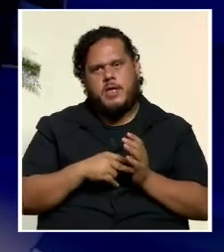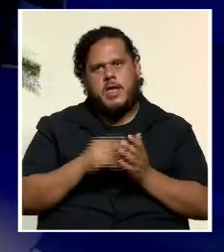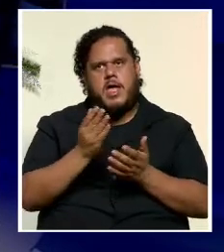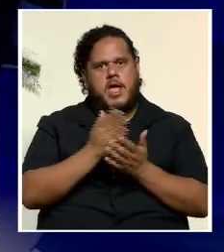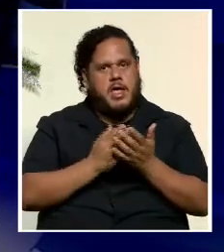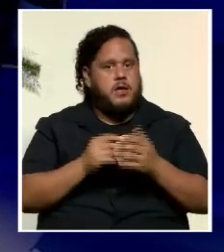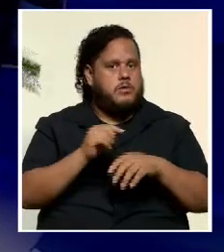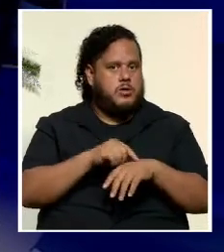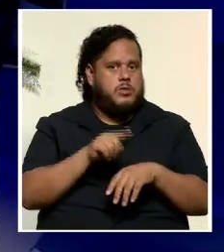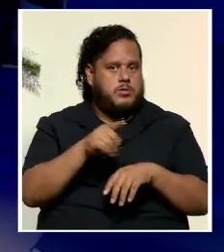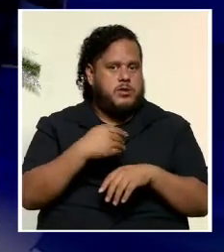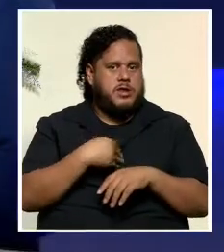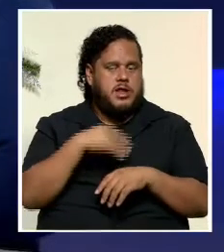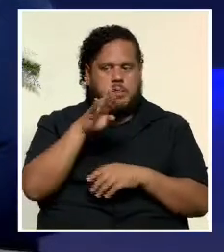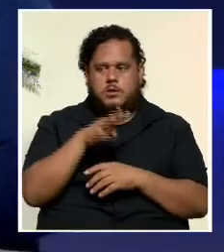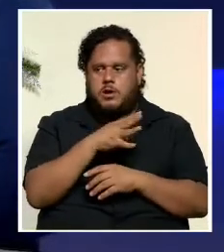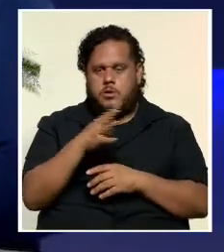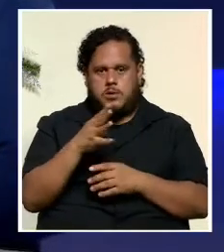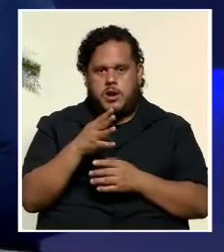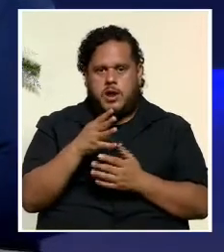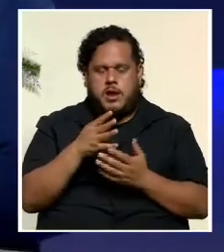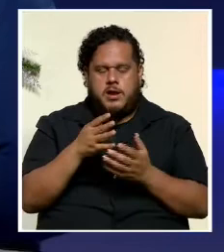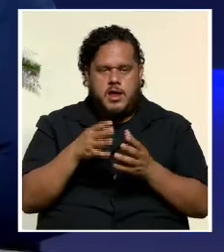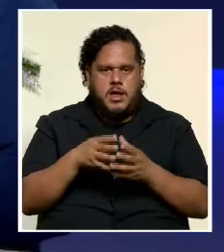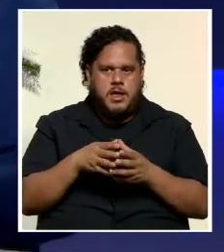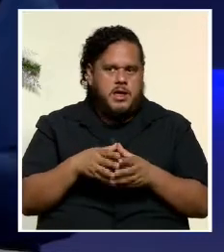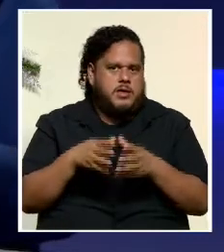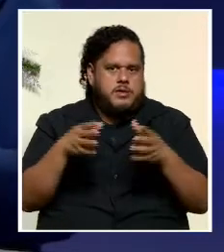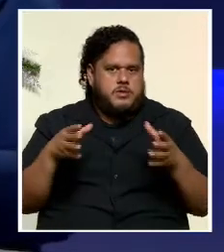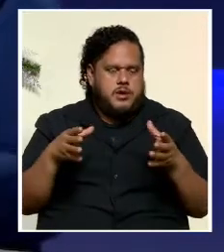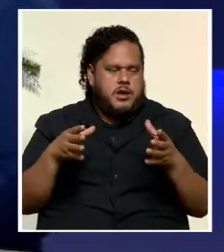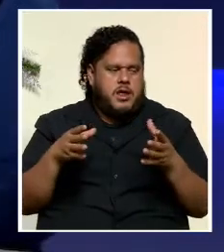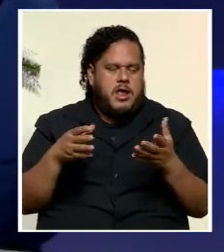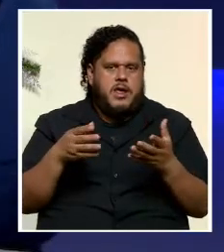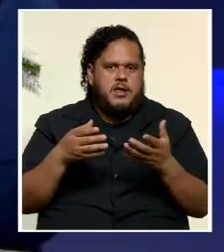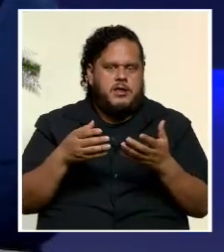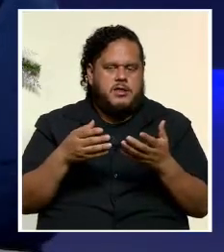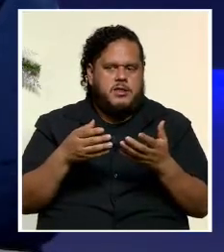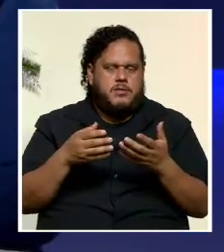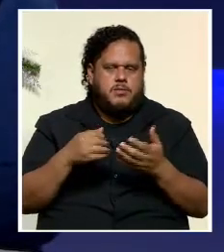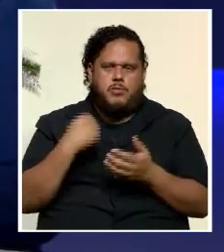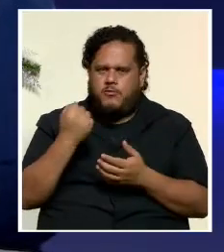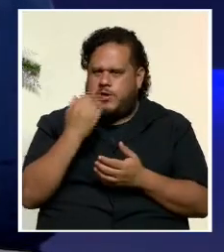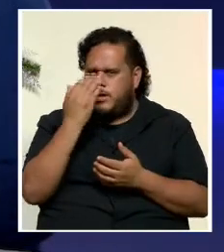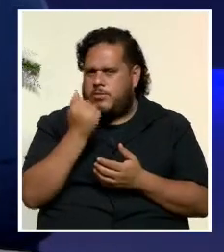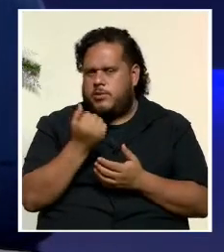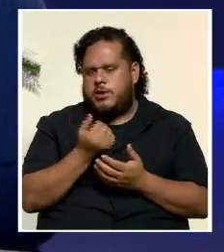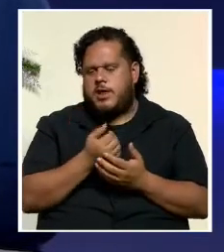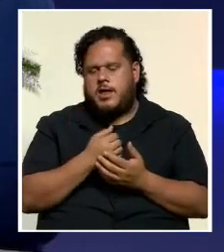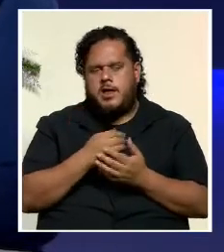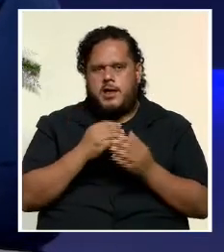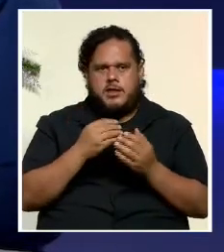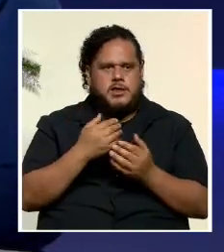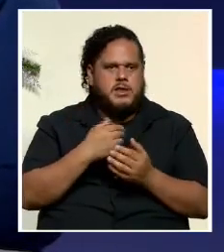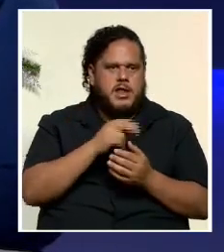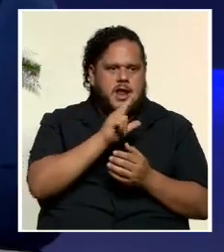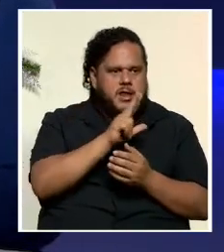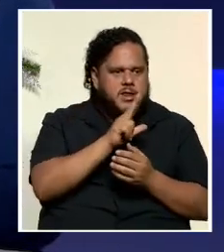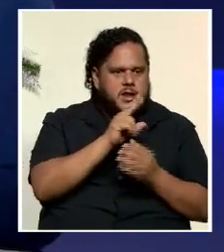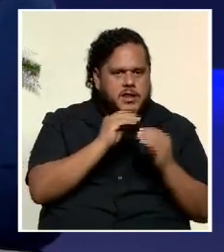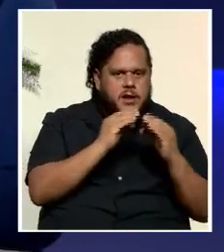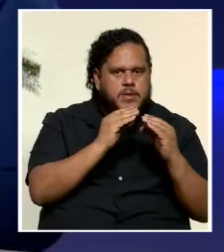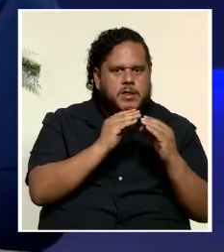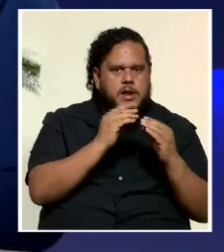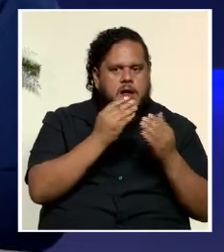en que usted tiene una jornada ordinaria más la extraordinaria. Es muy pesado, porque si entra a las 3 de la mañana un recurso, usted lo tiene